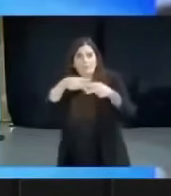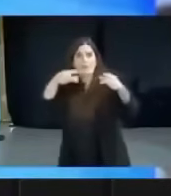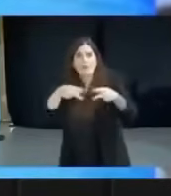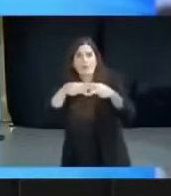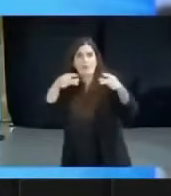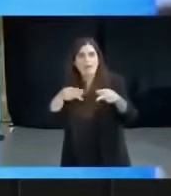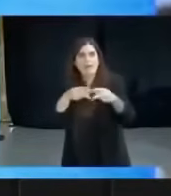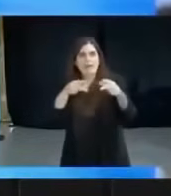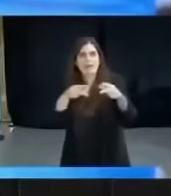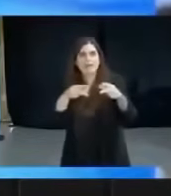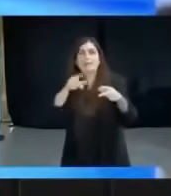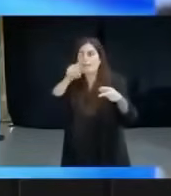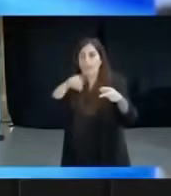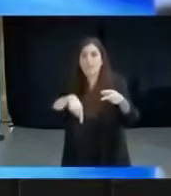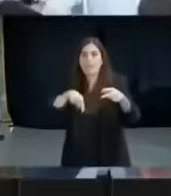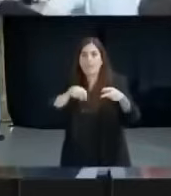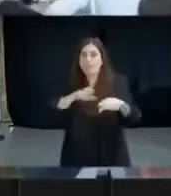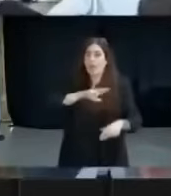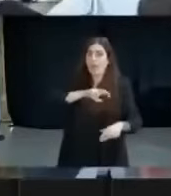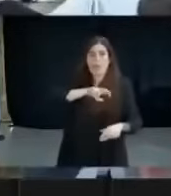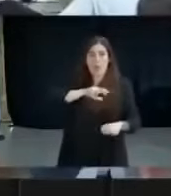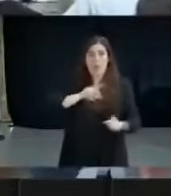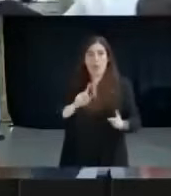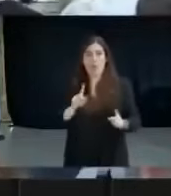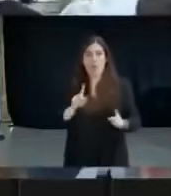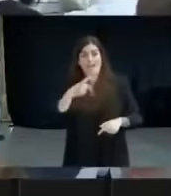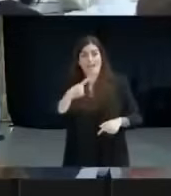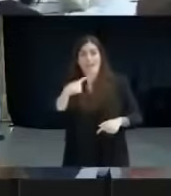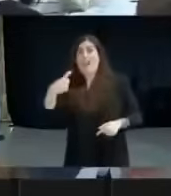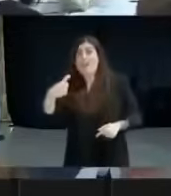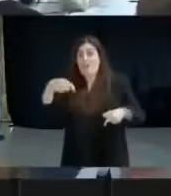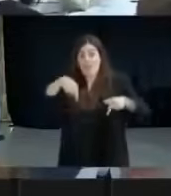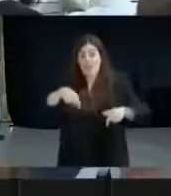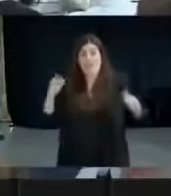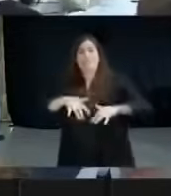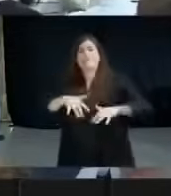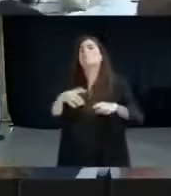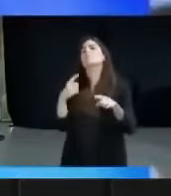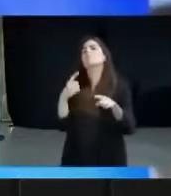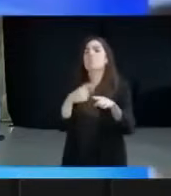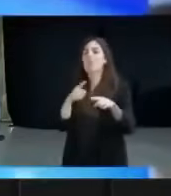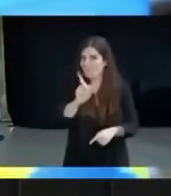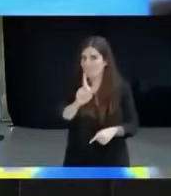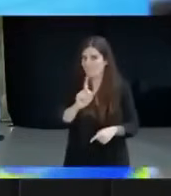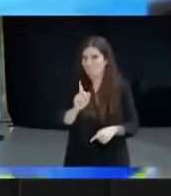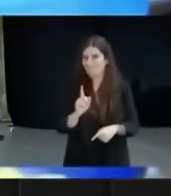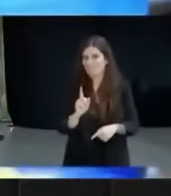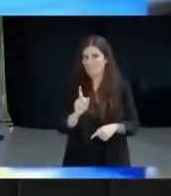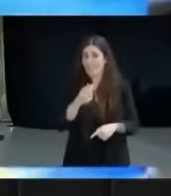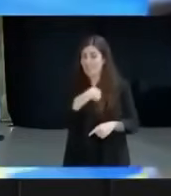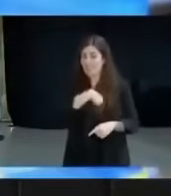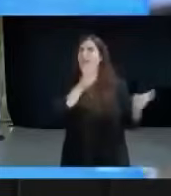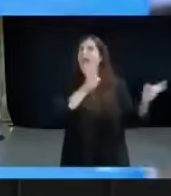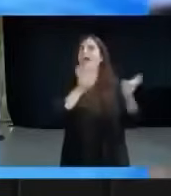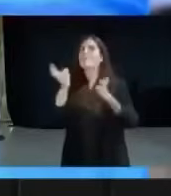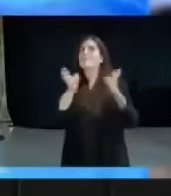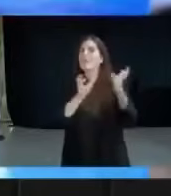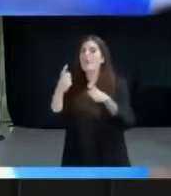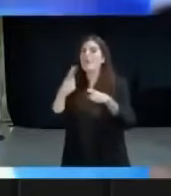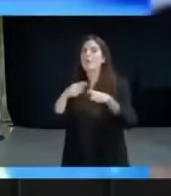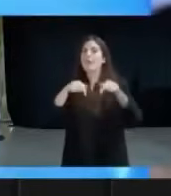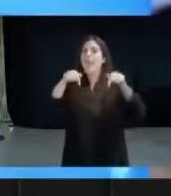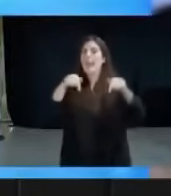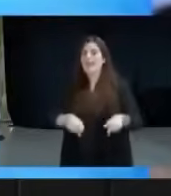ocurriendo también en otras partes de Europa. ¿Y por qué han elegido España para reunirse todos ellos? No es casualidad, se han reunido en España porque